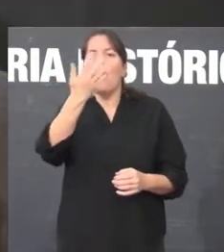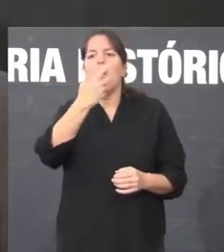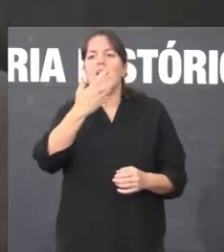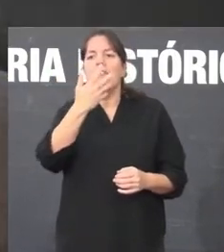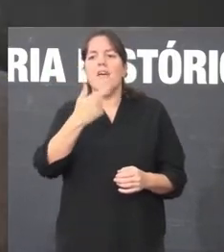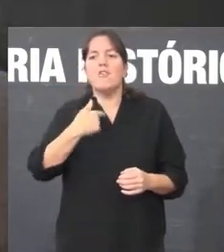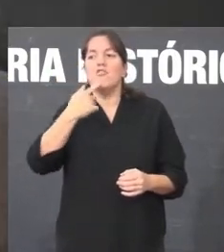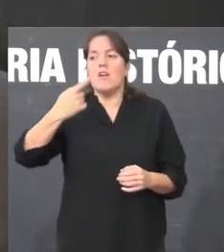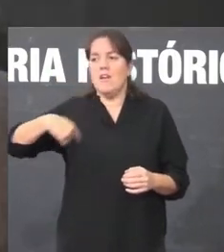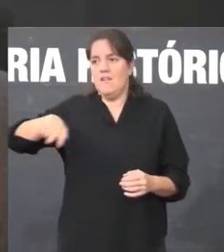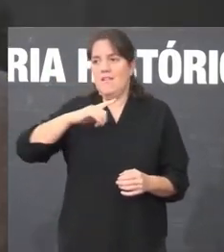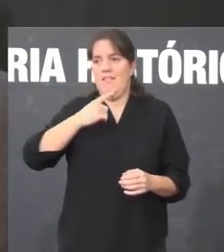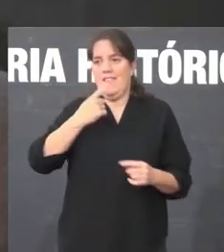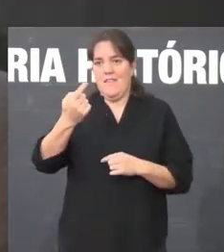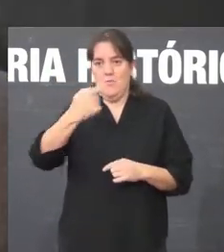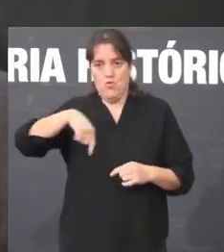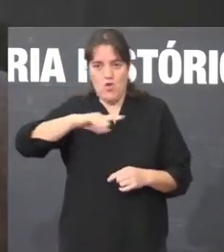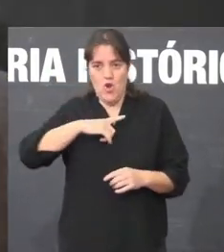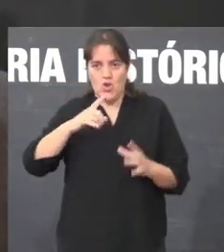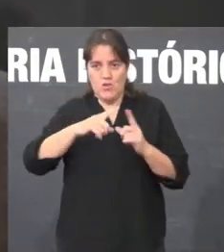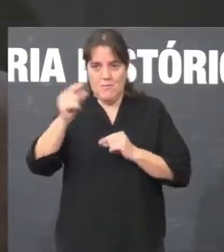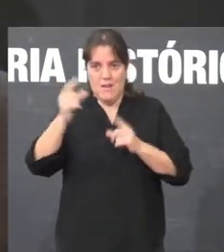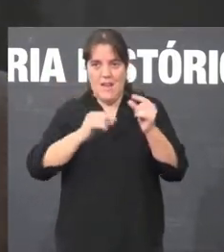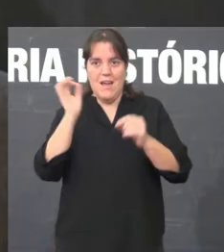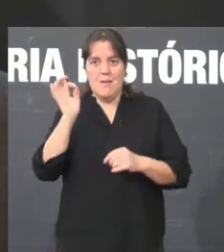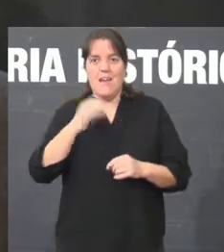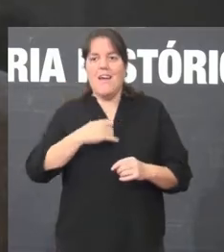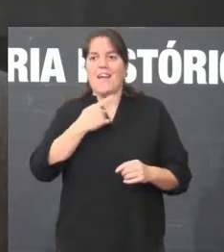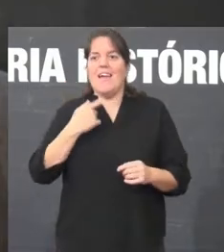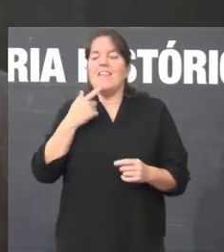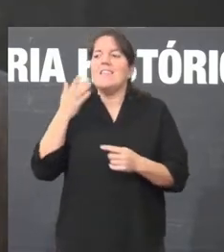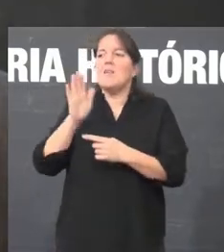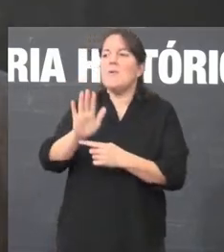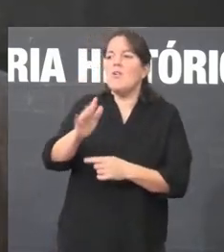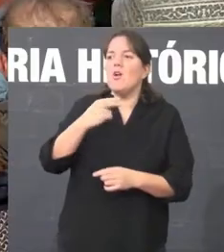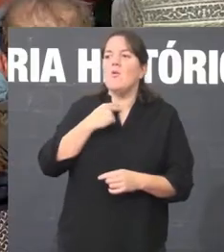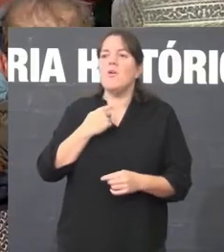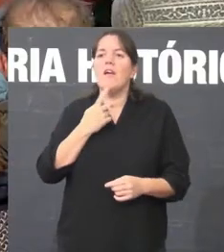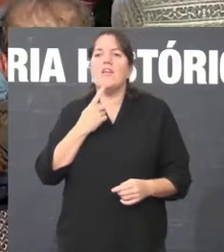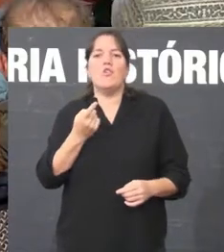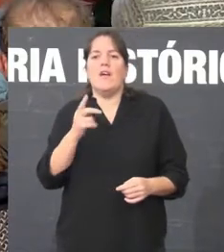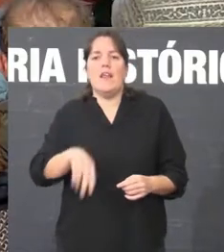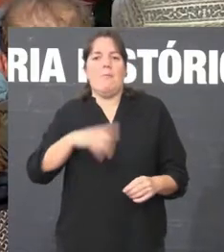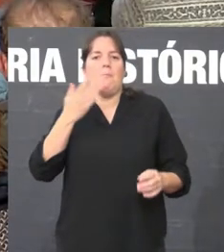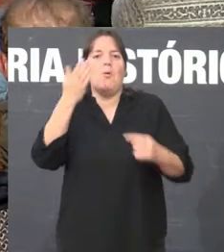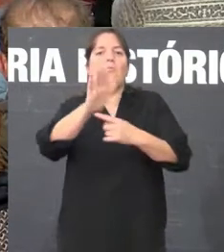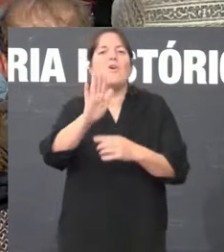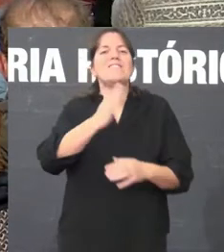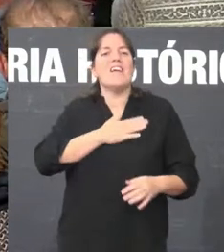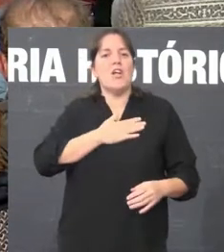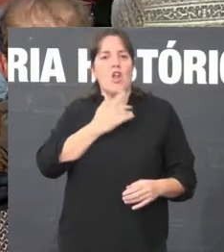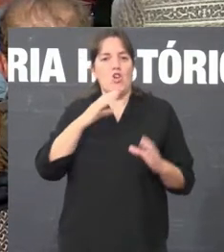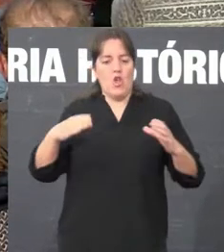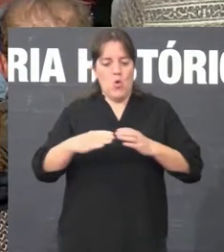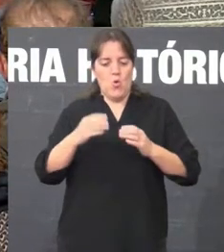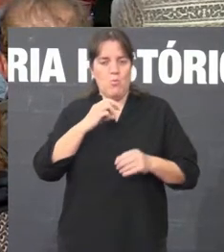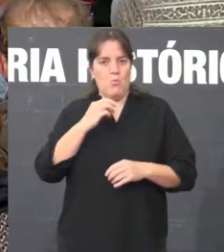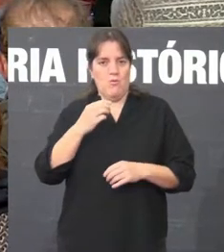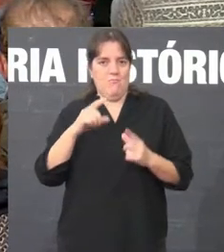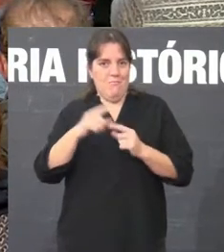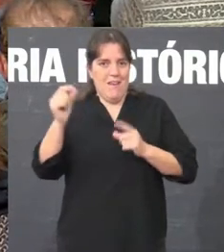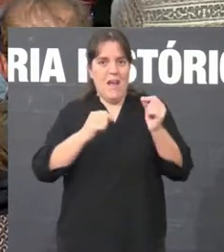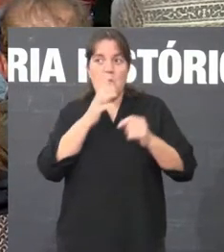o que nos dixemos aquel día. A intervención non era nin sequera a nosa principal como grupo parlamentario, porque aquelo era